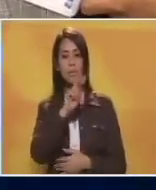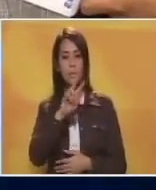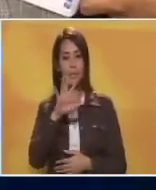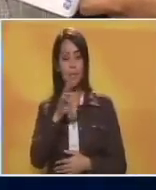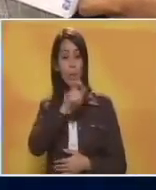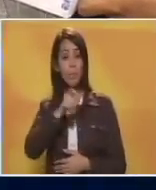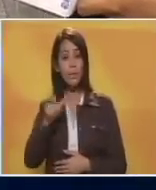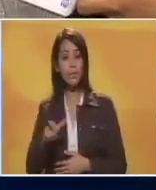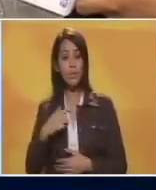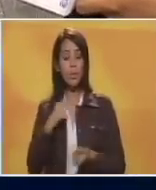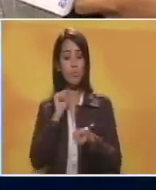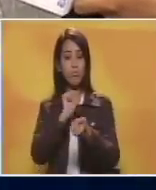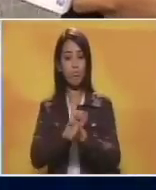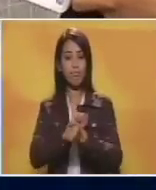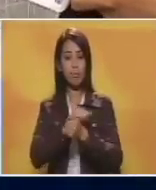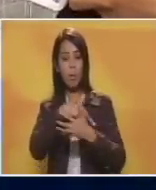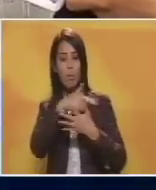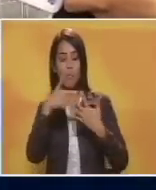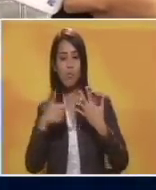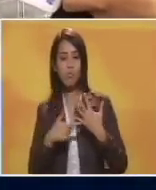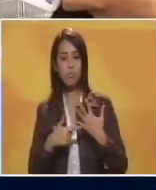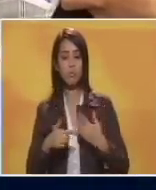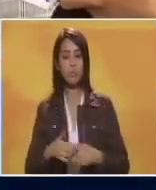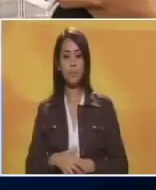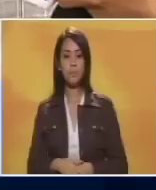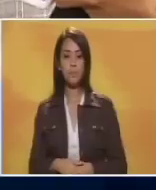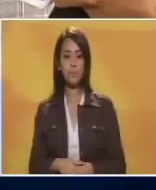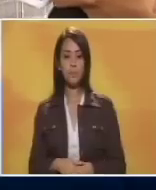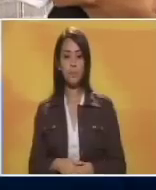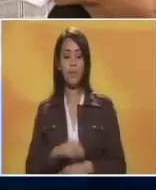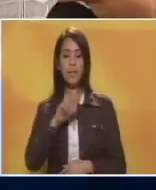25.125 personas que han sido detenidas por los distintos delitos,